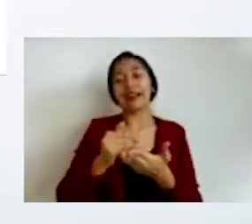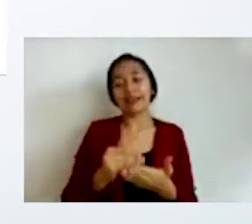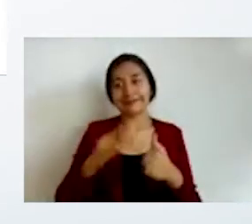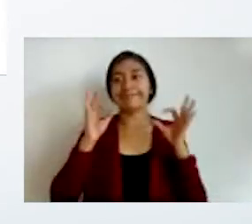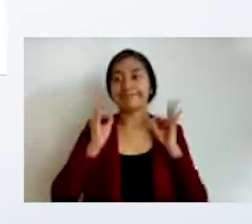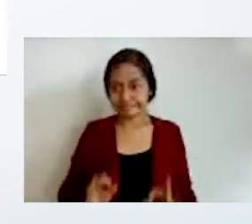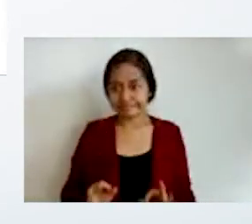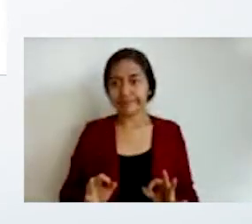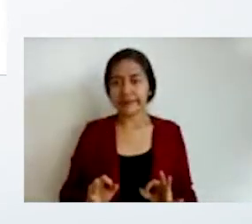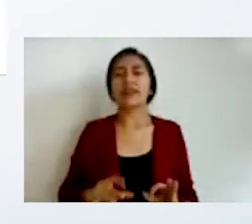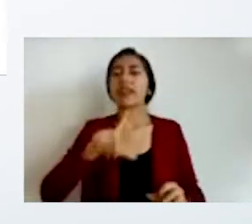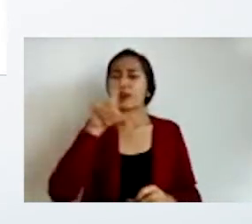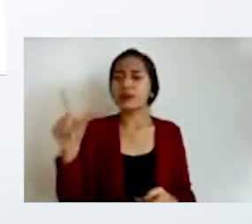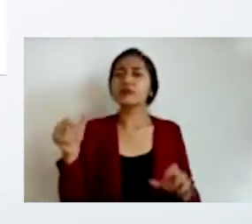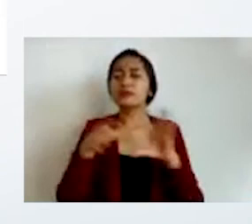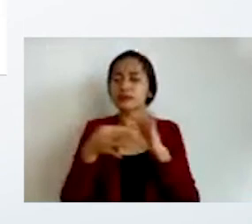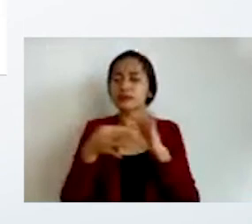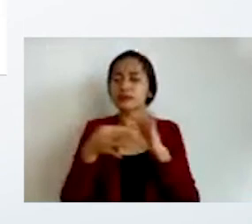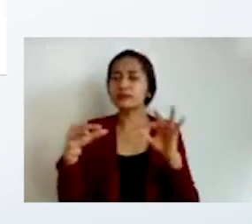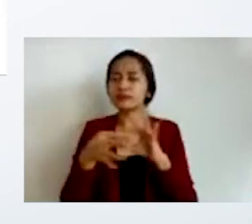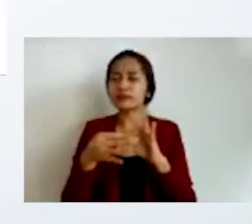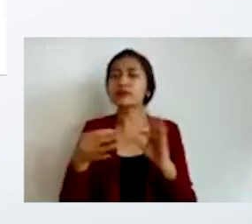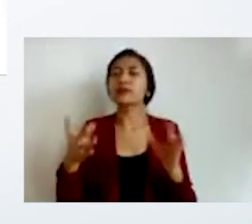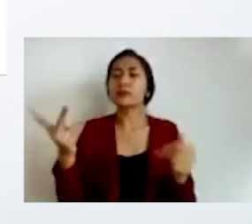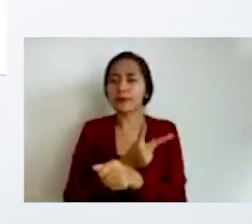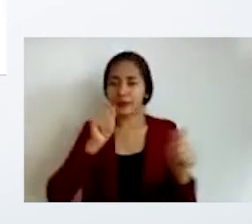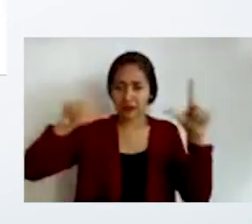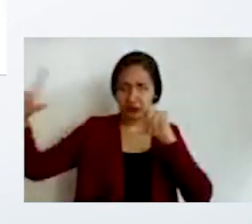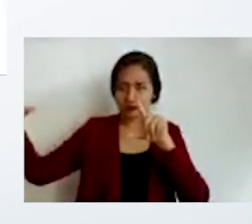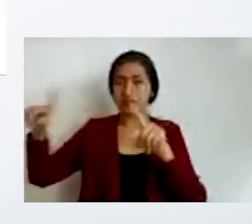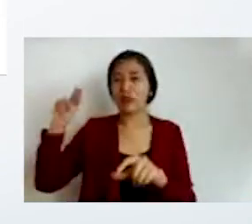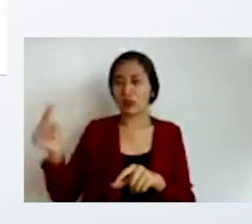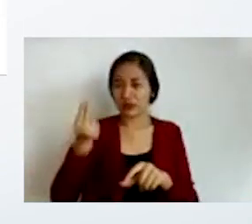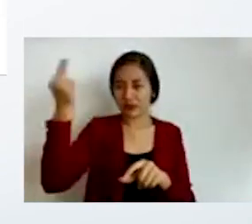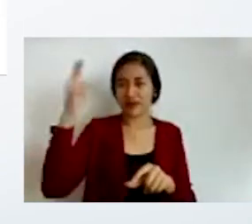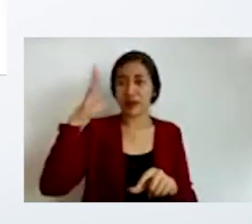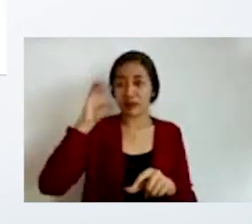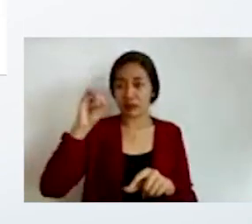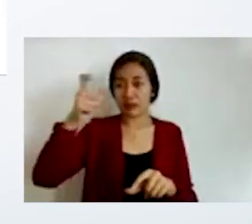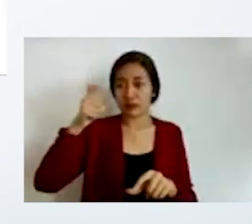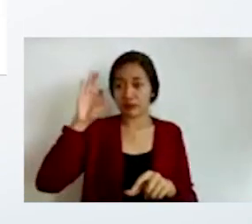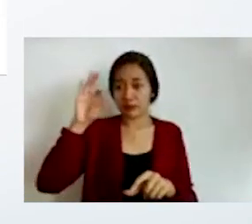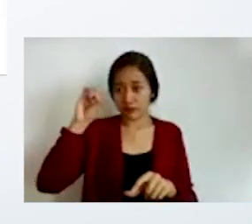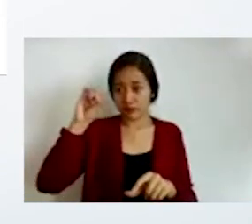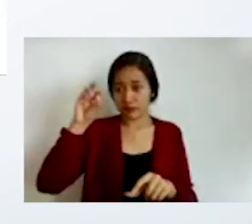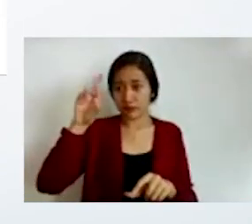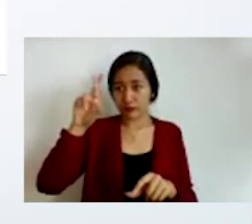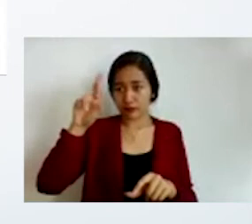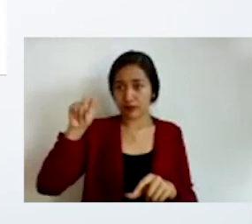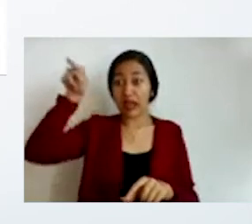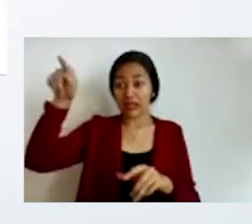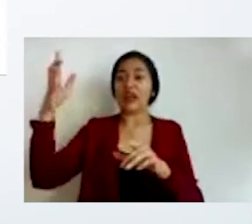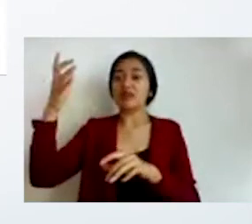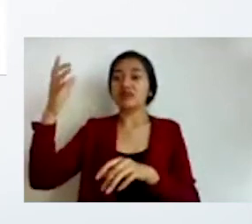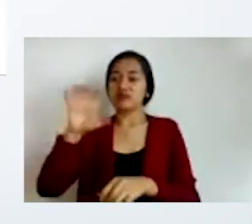página que promueven la Universidad de Oxford y los Centros para el Control de Enfermedades de Europa, que de vez en